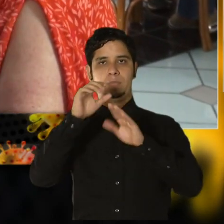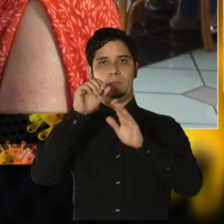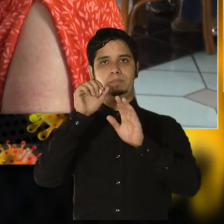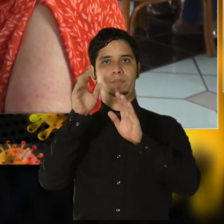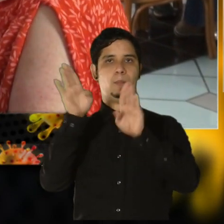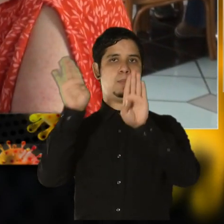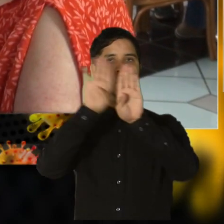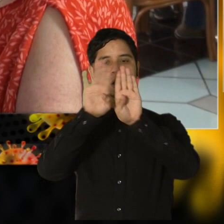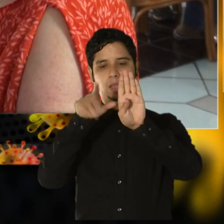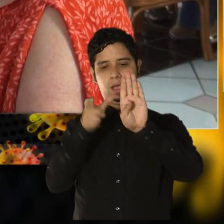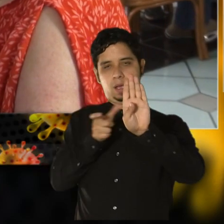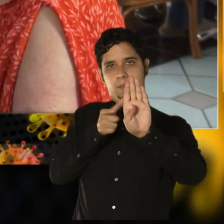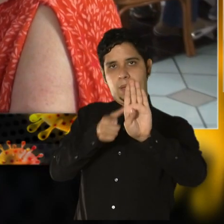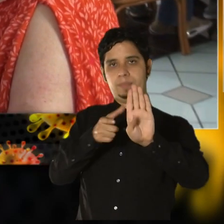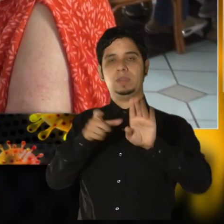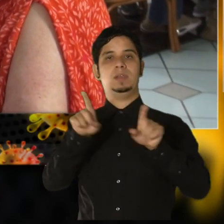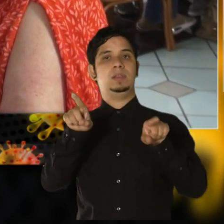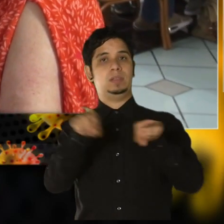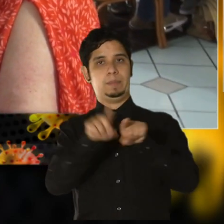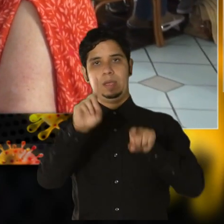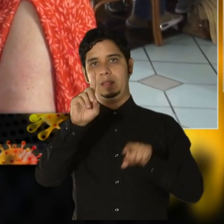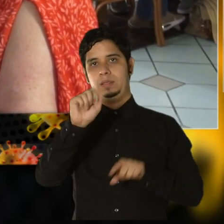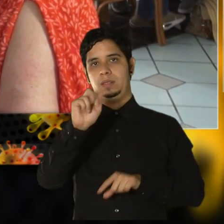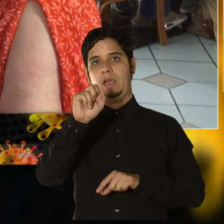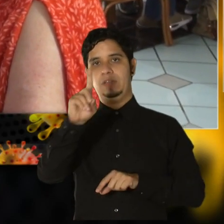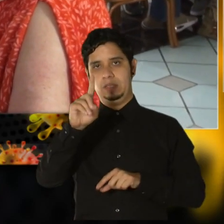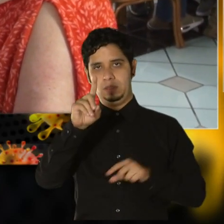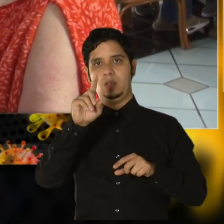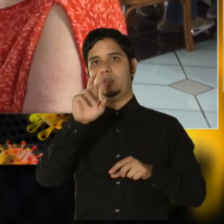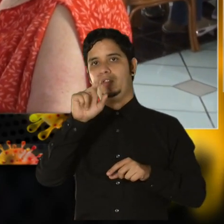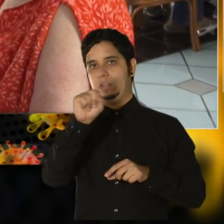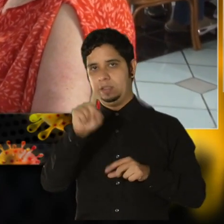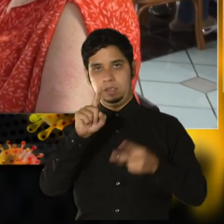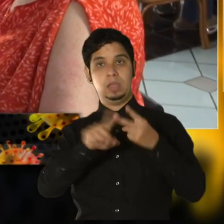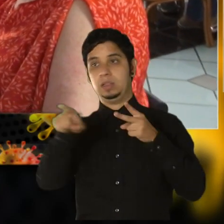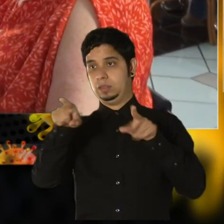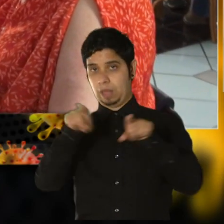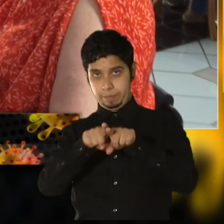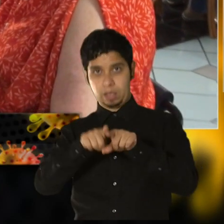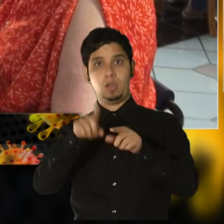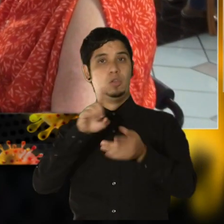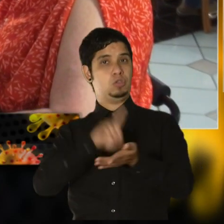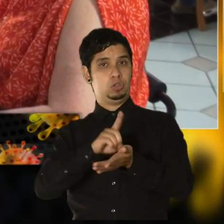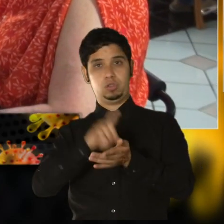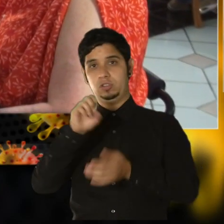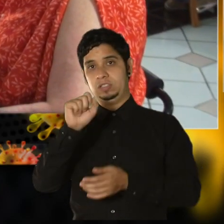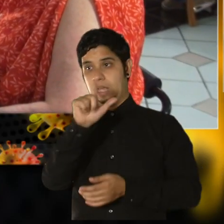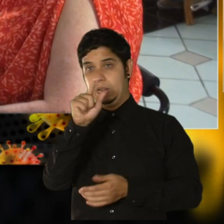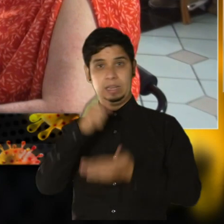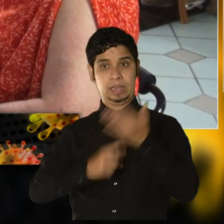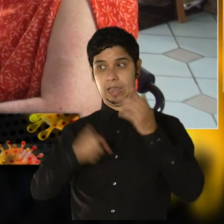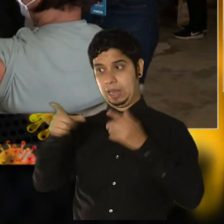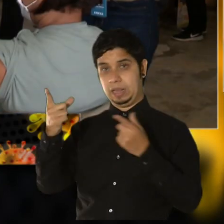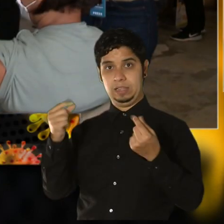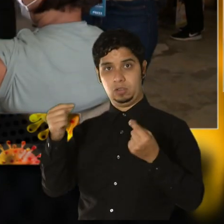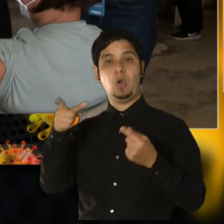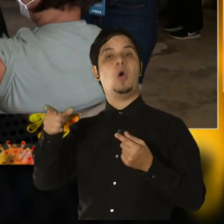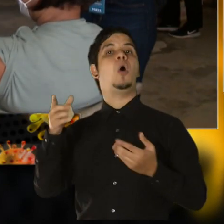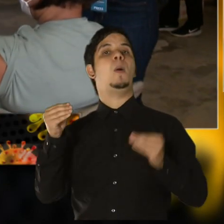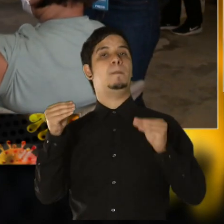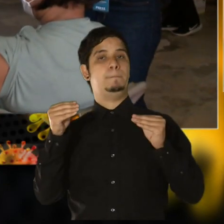del reportero David Rodríguez, con la ayuda del doctor Salas, que fue el que me llevó todos los medicamentos cuando más